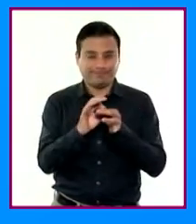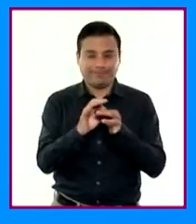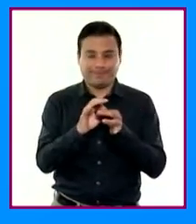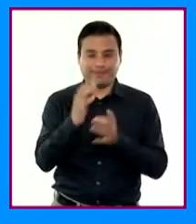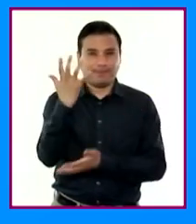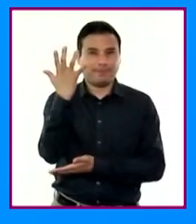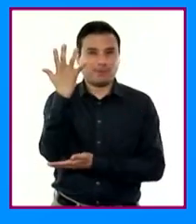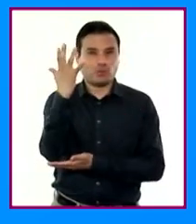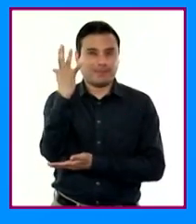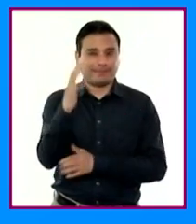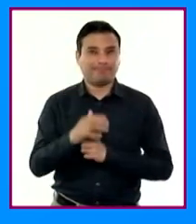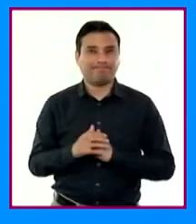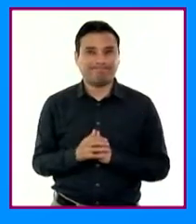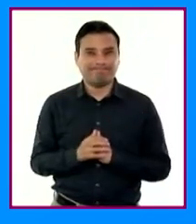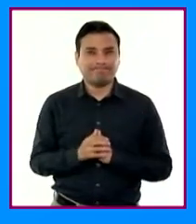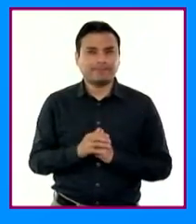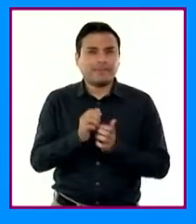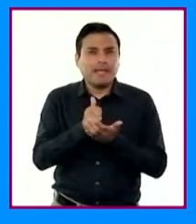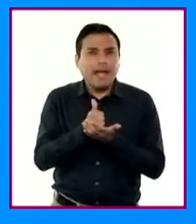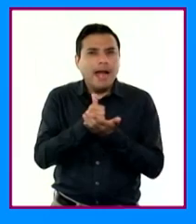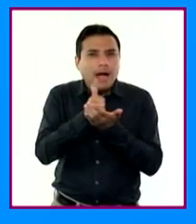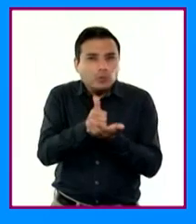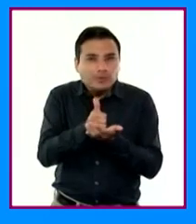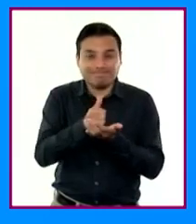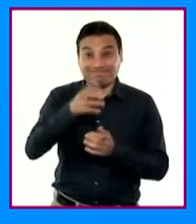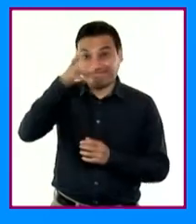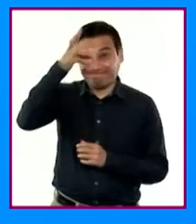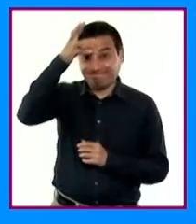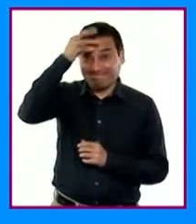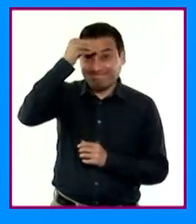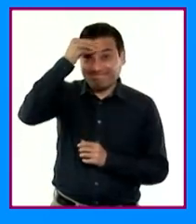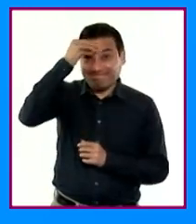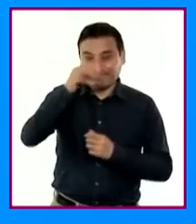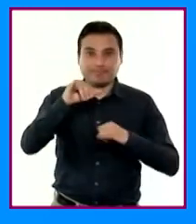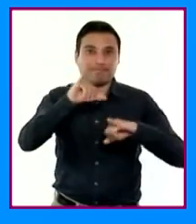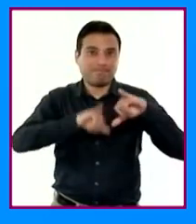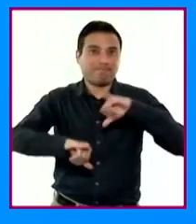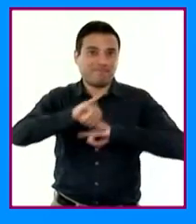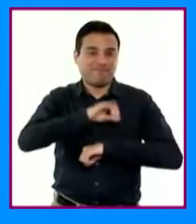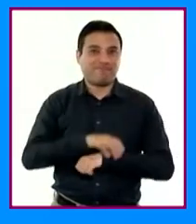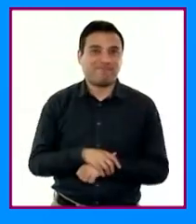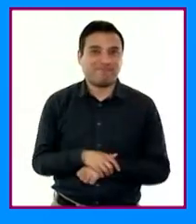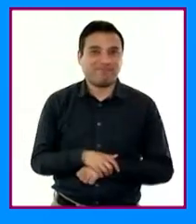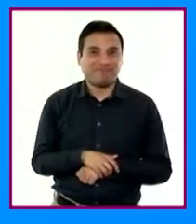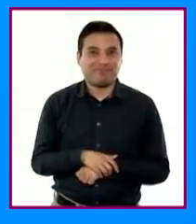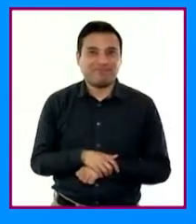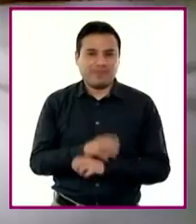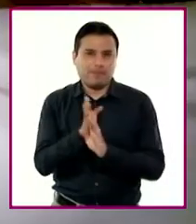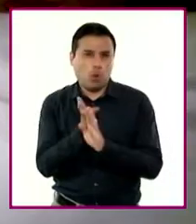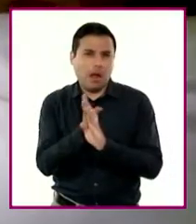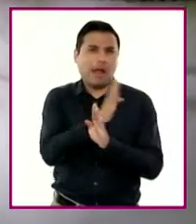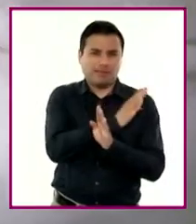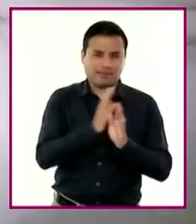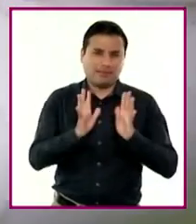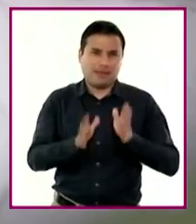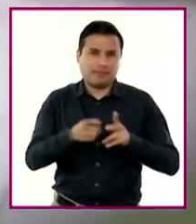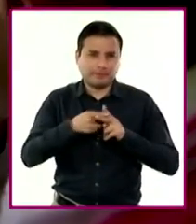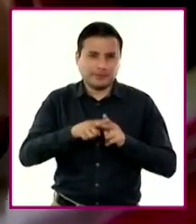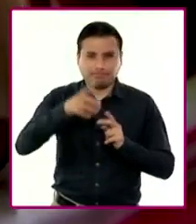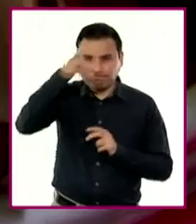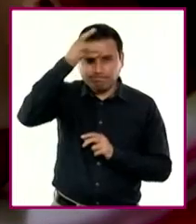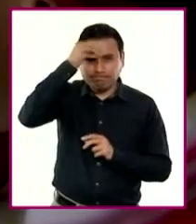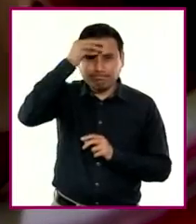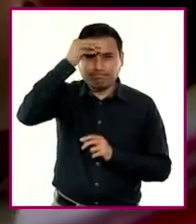favorecen el desarrollo de los saberes y del pensamiento científico de niñas y niños iniciado en fases anteriores. Para ello,